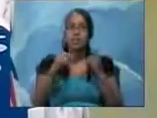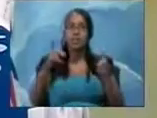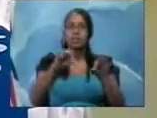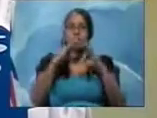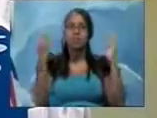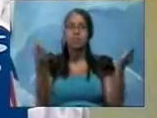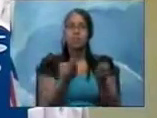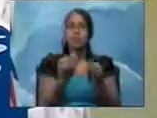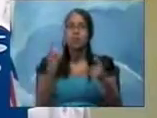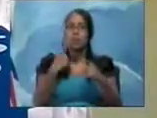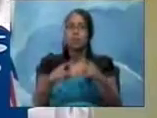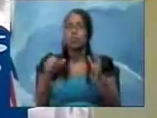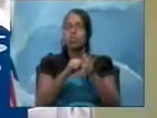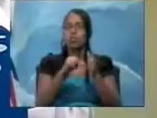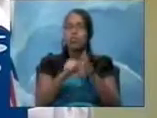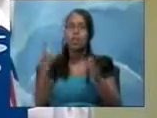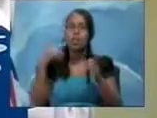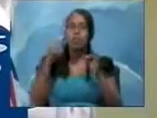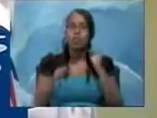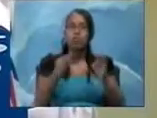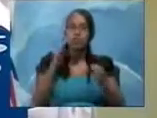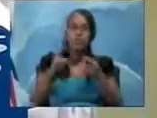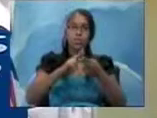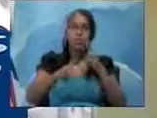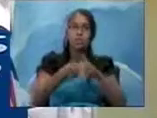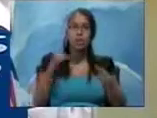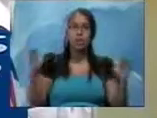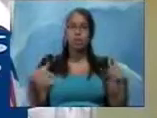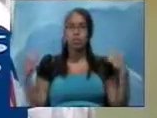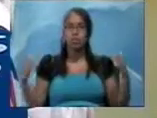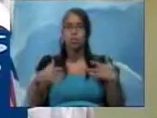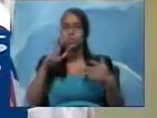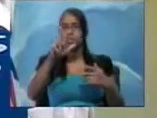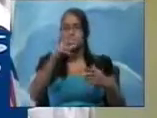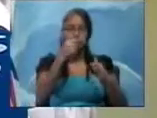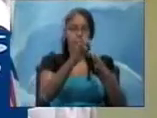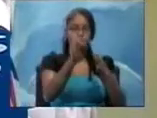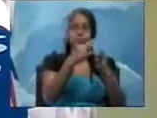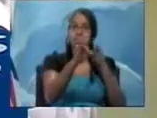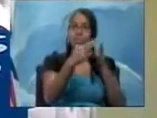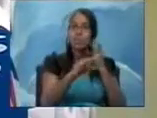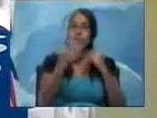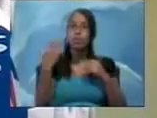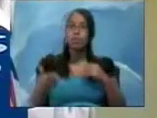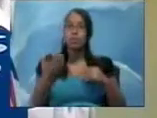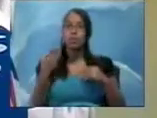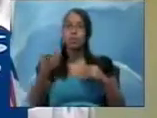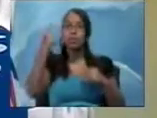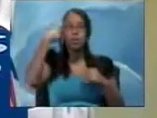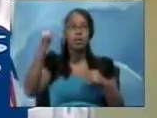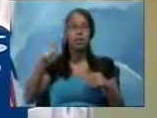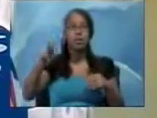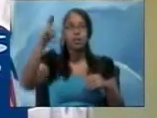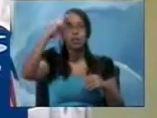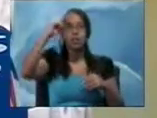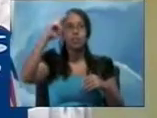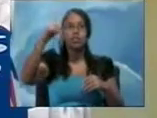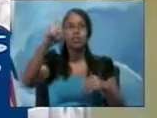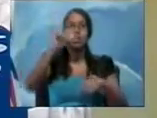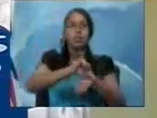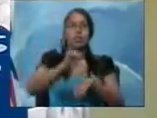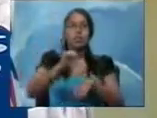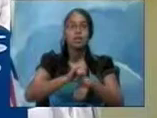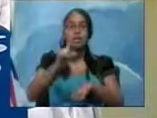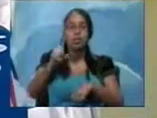donde hay justicia donde hay paz y donde hay gozo tres características importantes de para reconocer una iglesia una